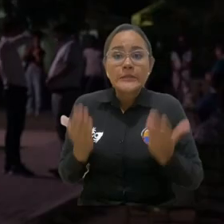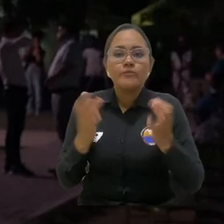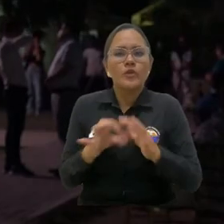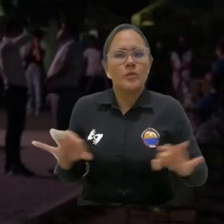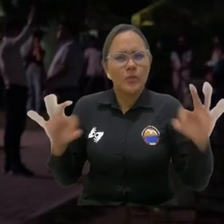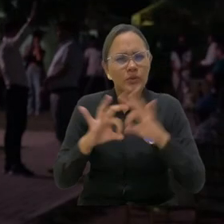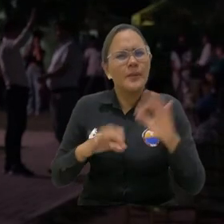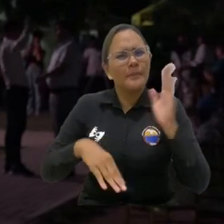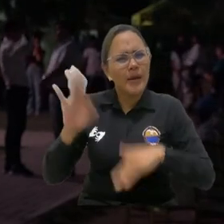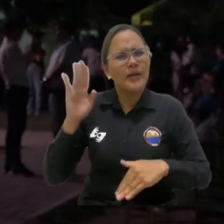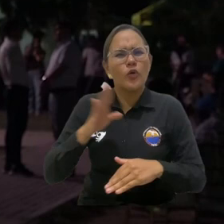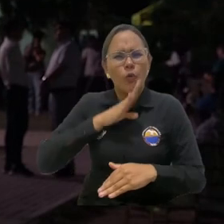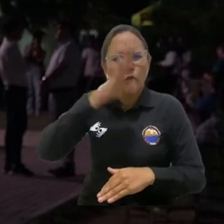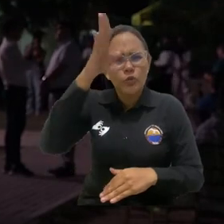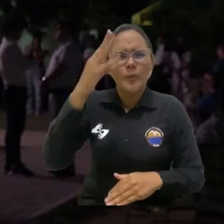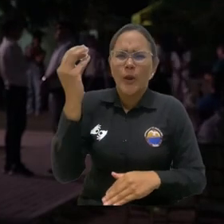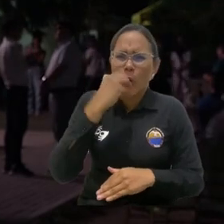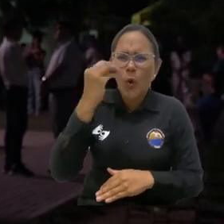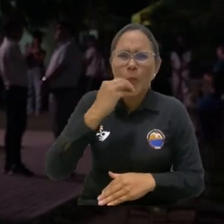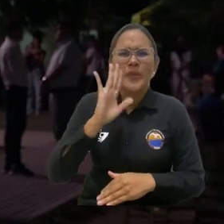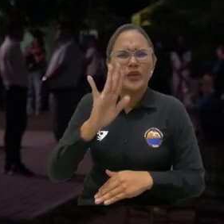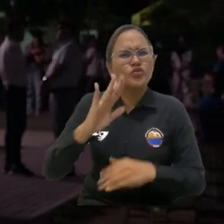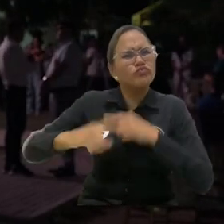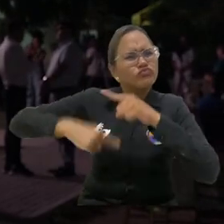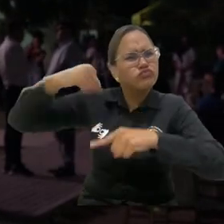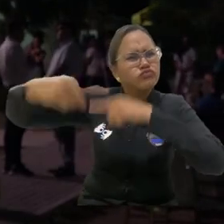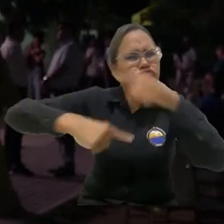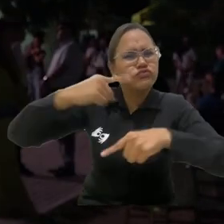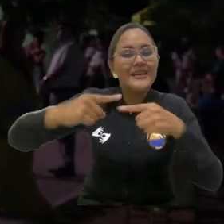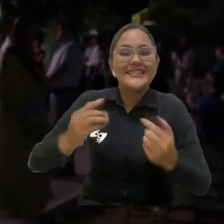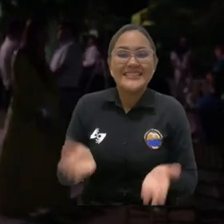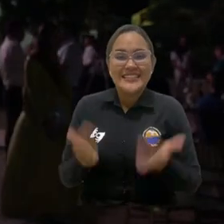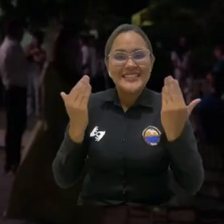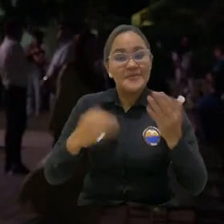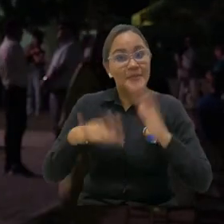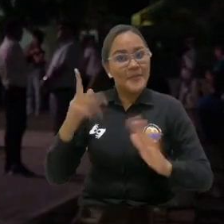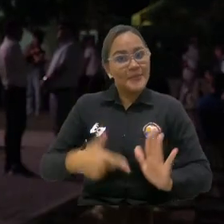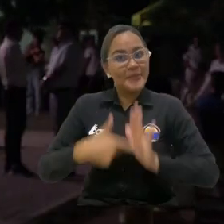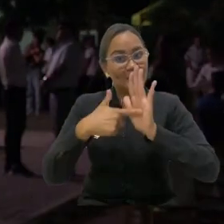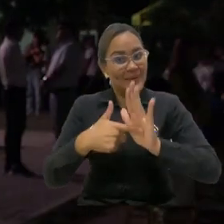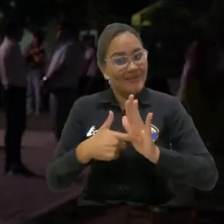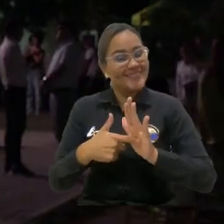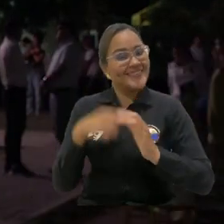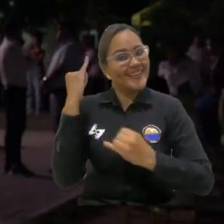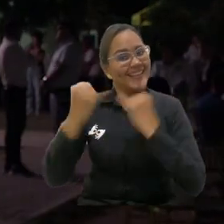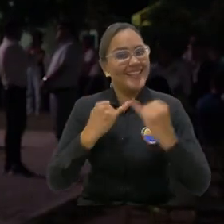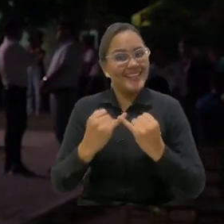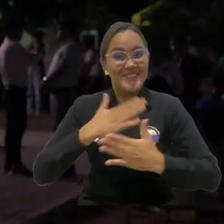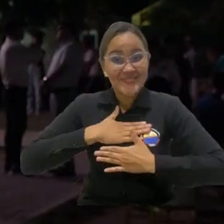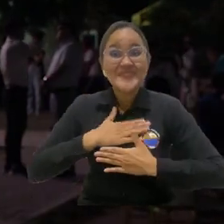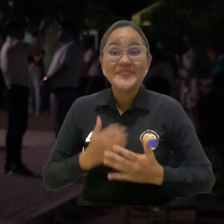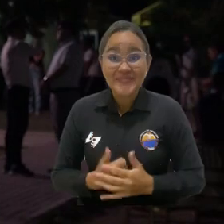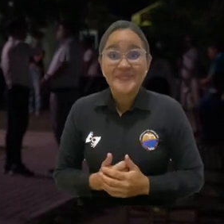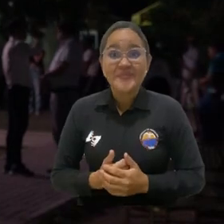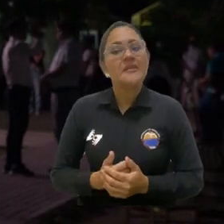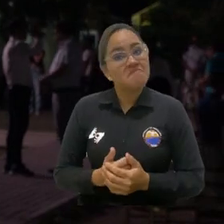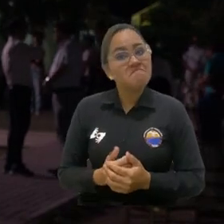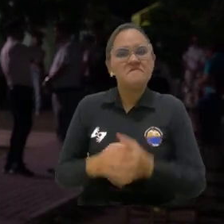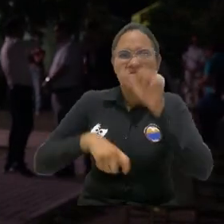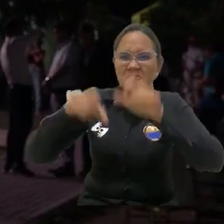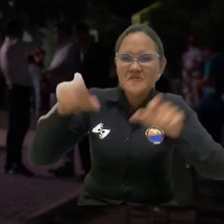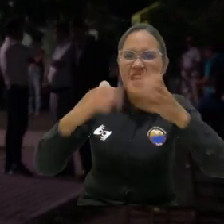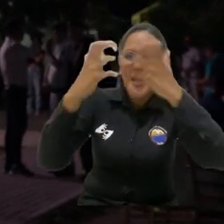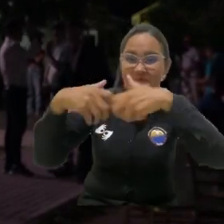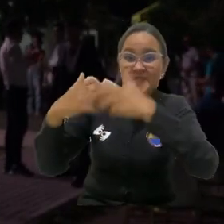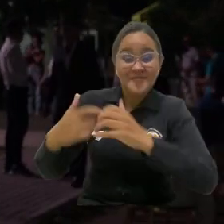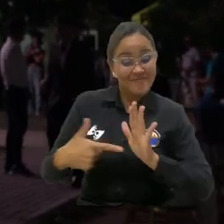Porque es importante que rescatemos esa comida tradicional, porque eso es lo que nos identifica. Entonces hoy queremos decirle al sector productivo